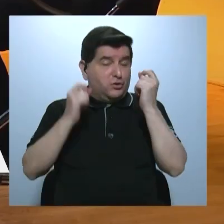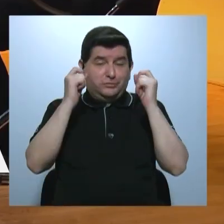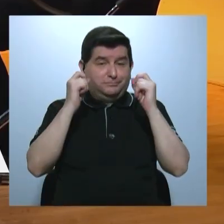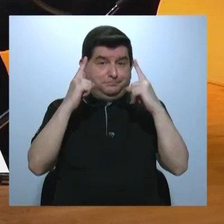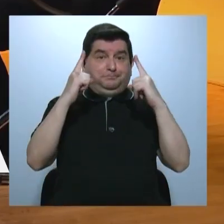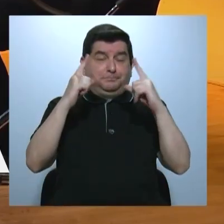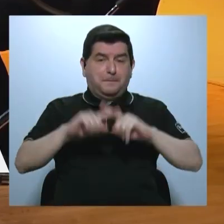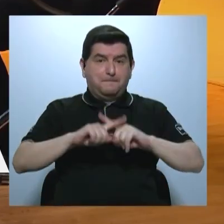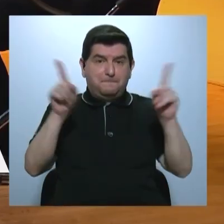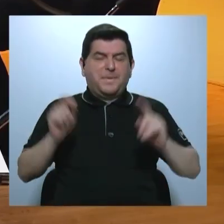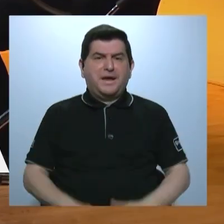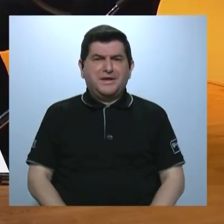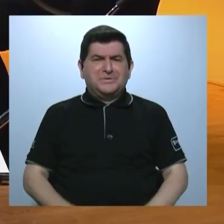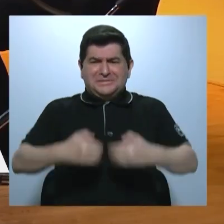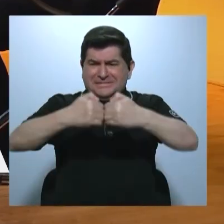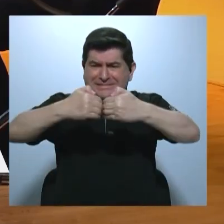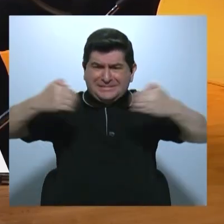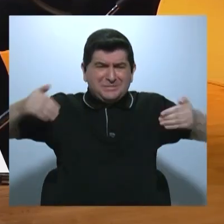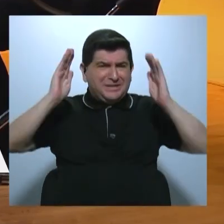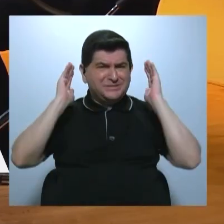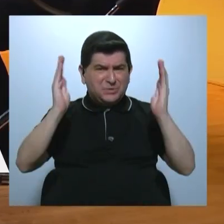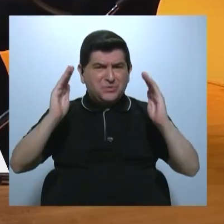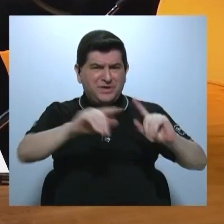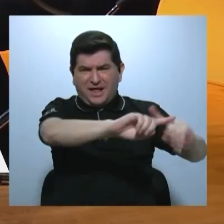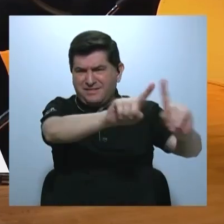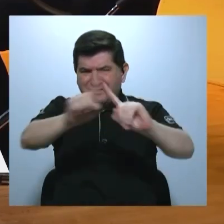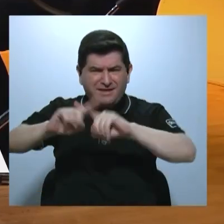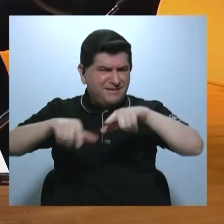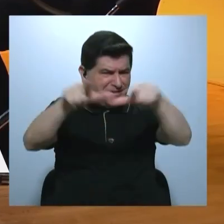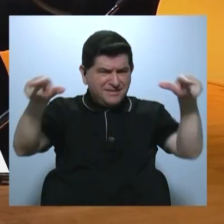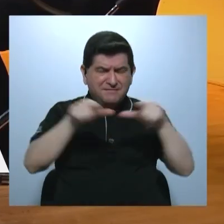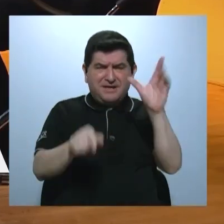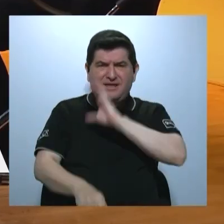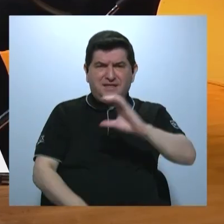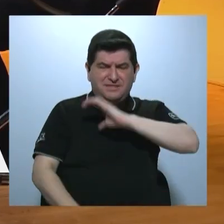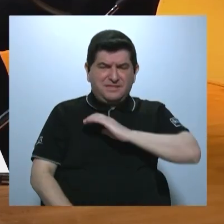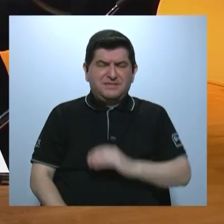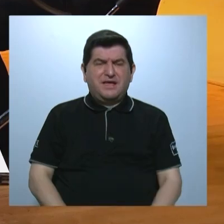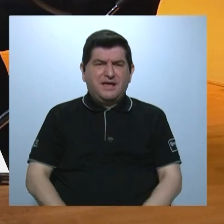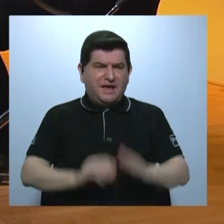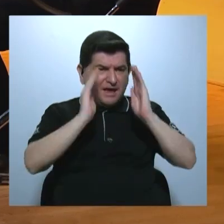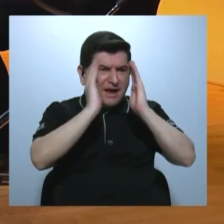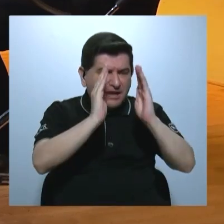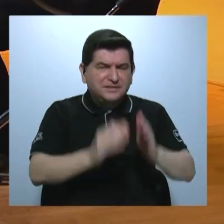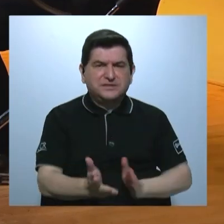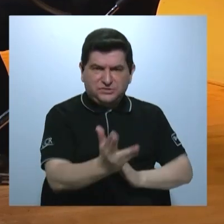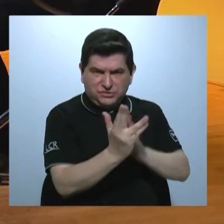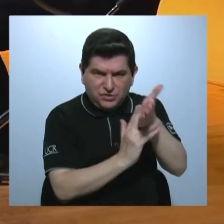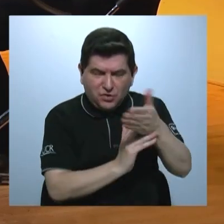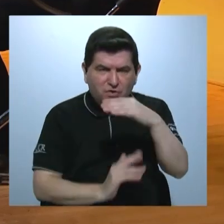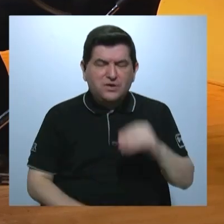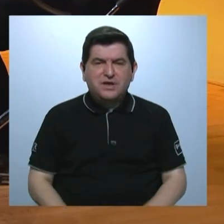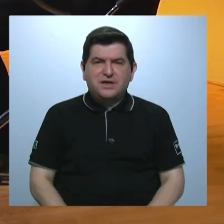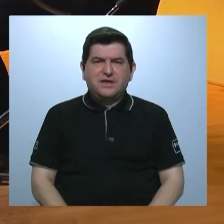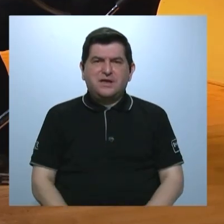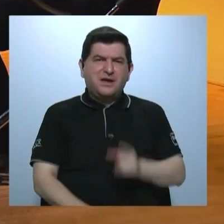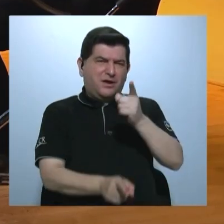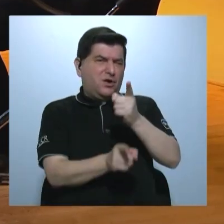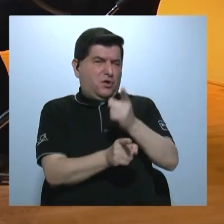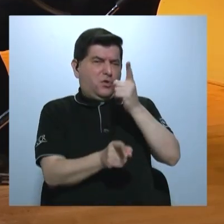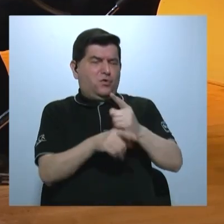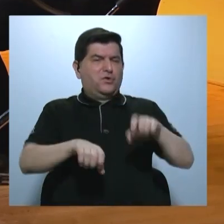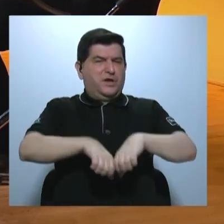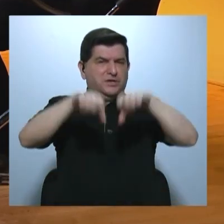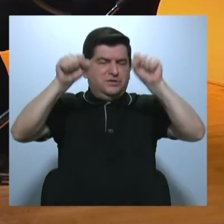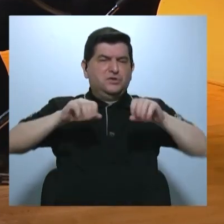que evidenciamos son amplias brechas territoriales de esa calidad, tanto en cobertura y acceso como en la pertinencia misma del